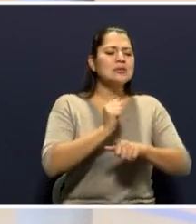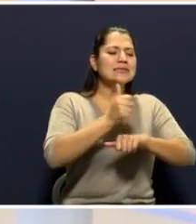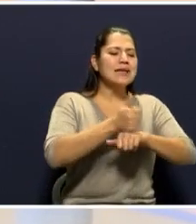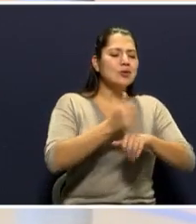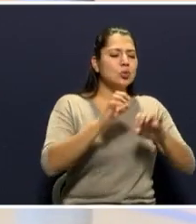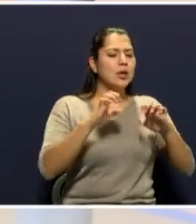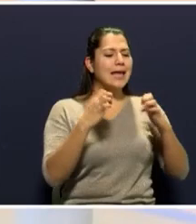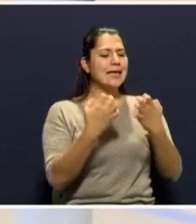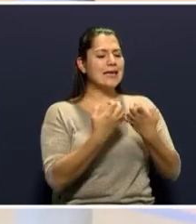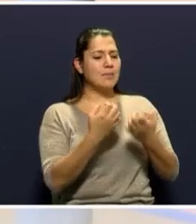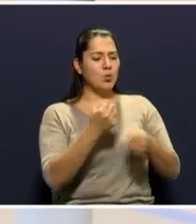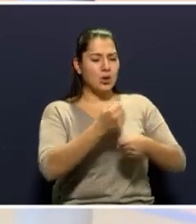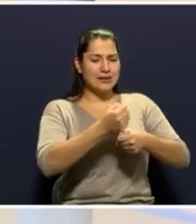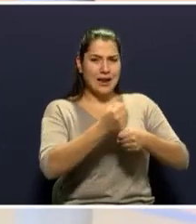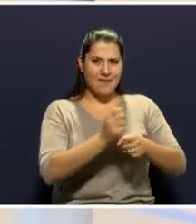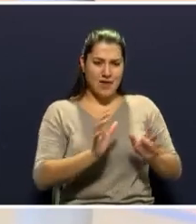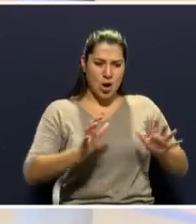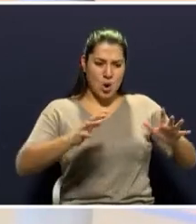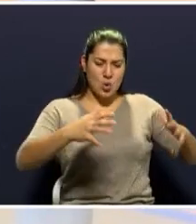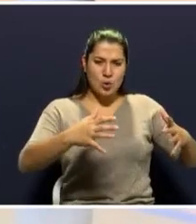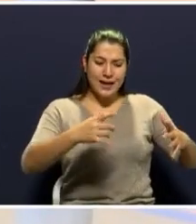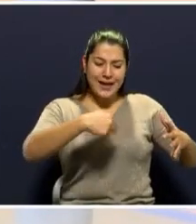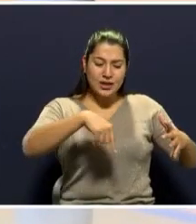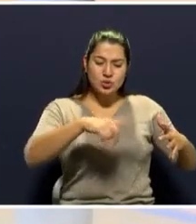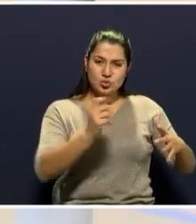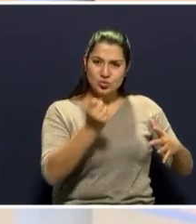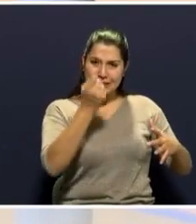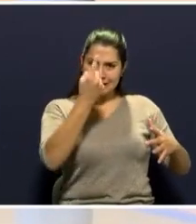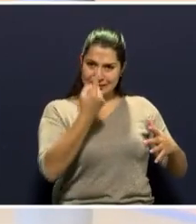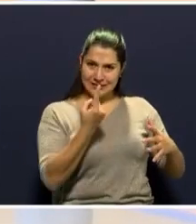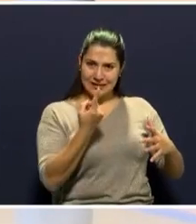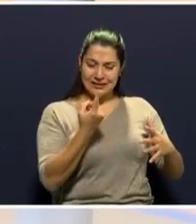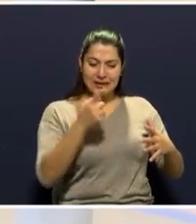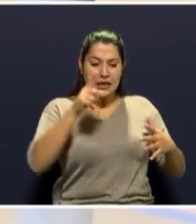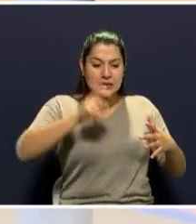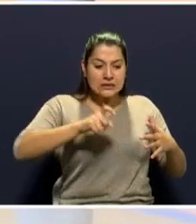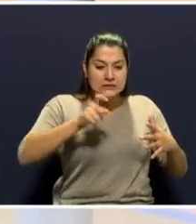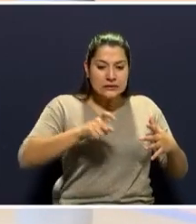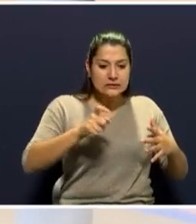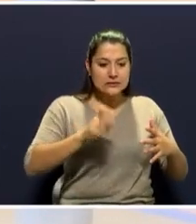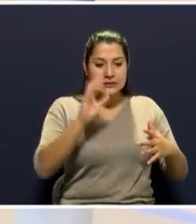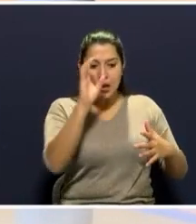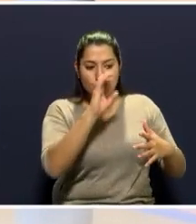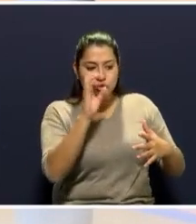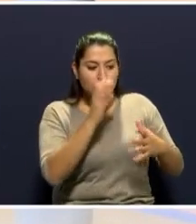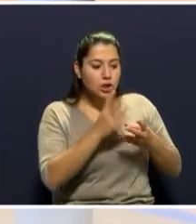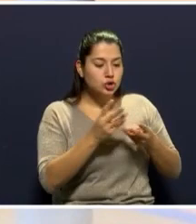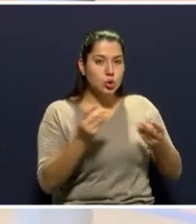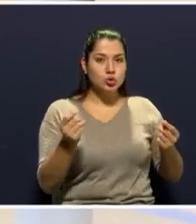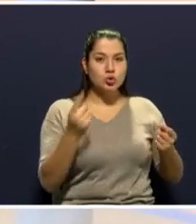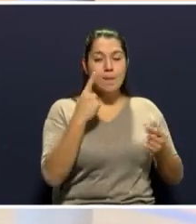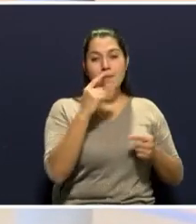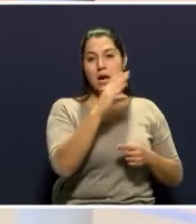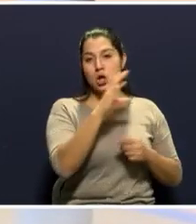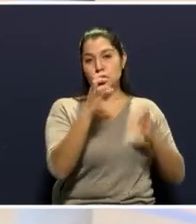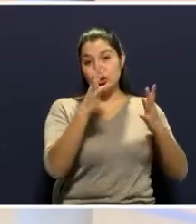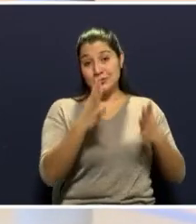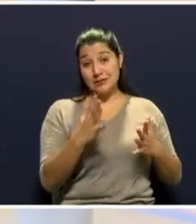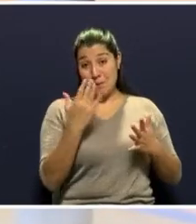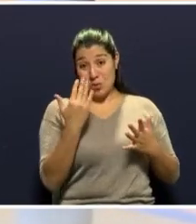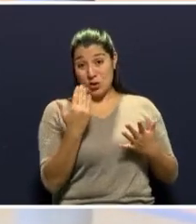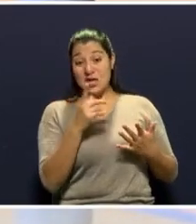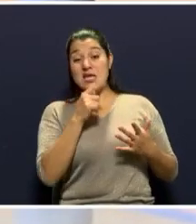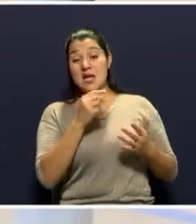emergencia nacional, que tenga la conciencia de que tiene que tomar las herramientas para resolverle a los costarricenses que se han visto más afectados por la crisis,